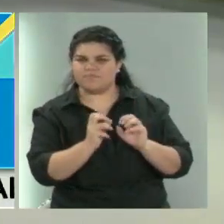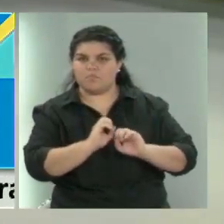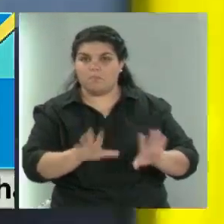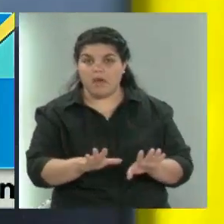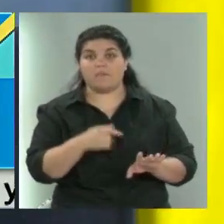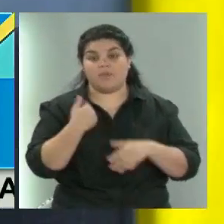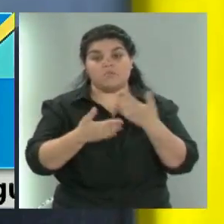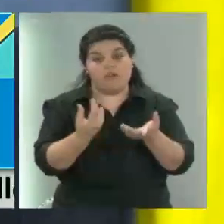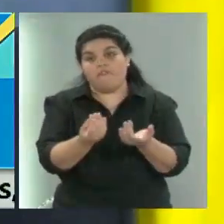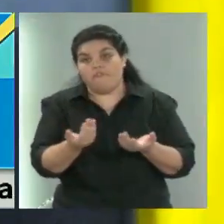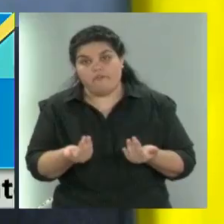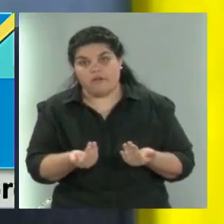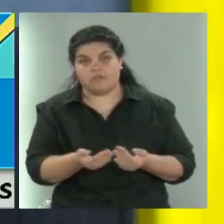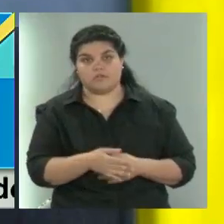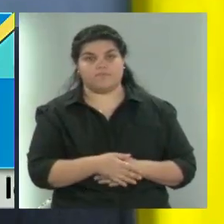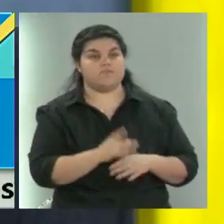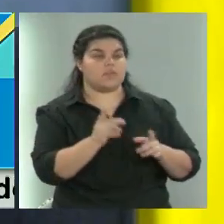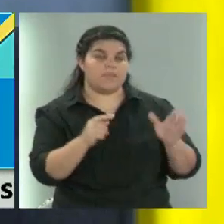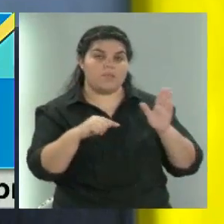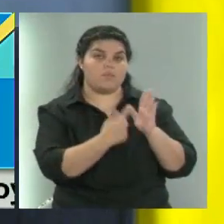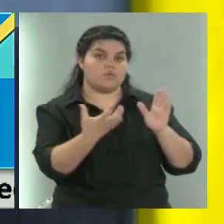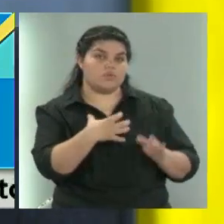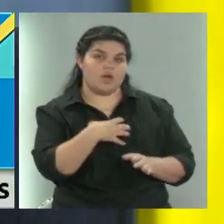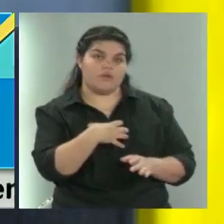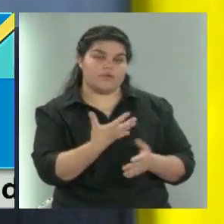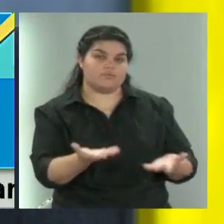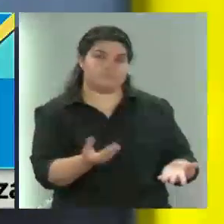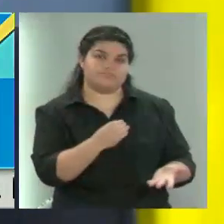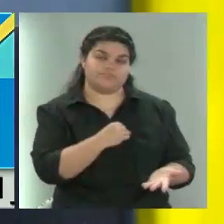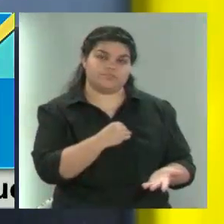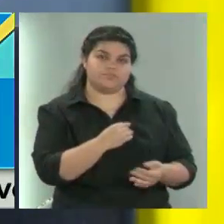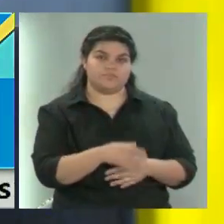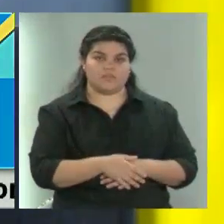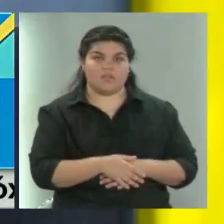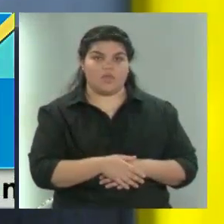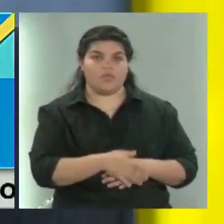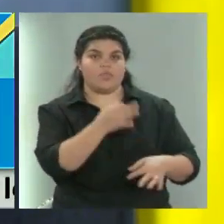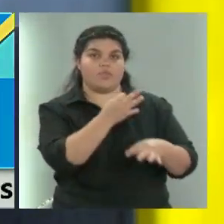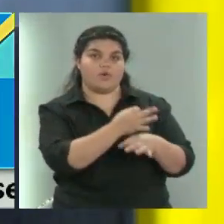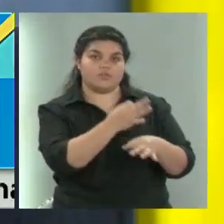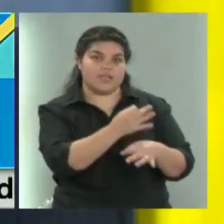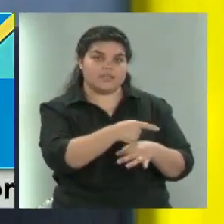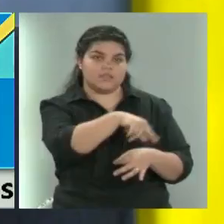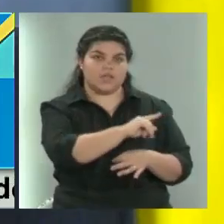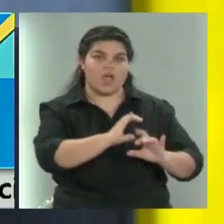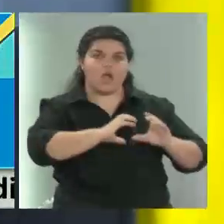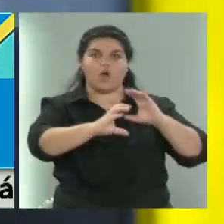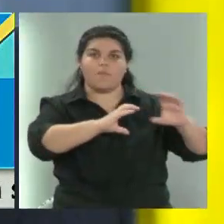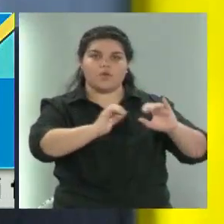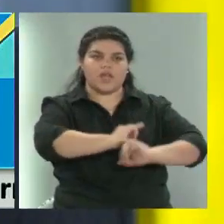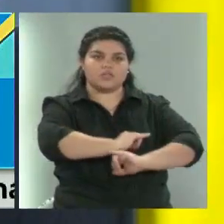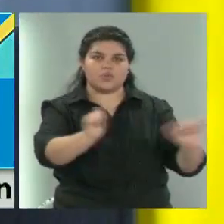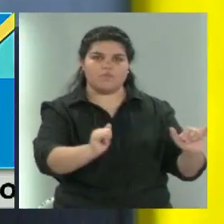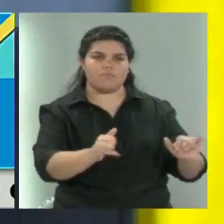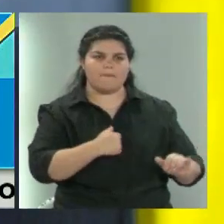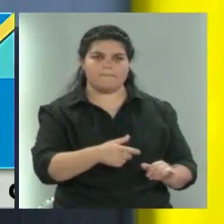una buena noticia. Sí. Pero lamentablemente el docente la tomó en la forma de la comunicación como una agresión.